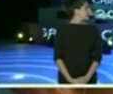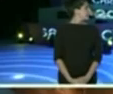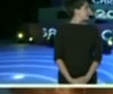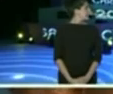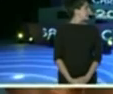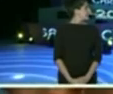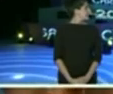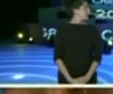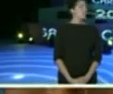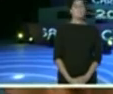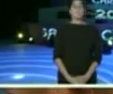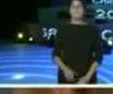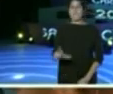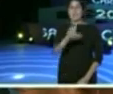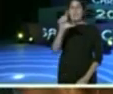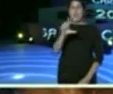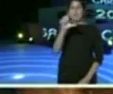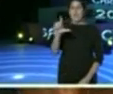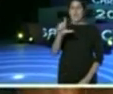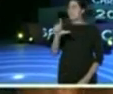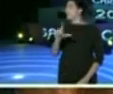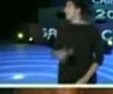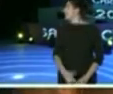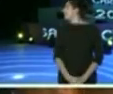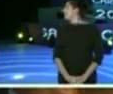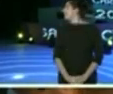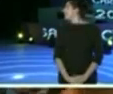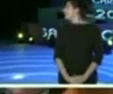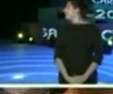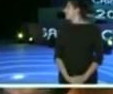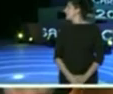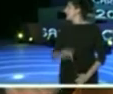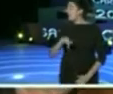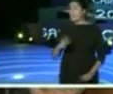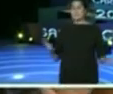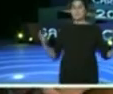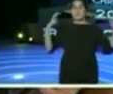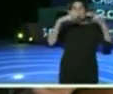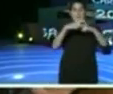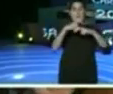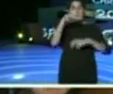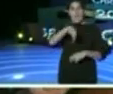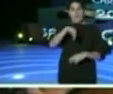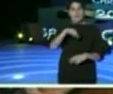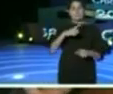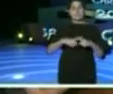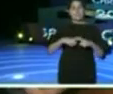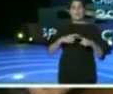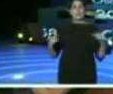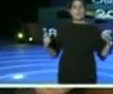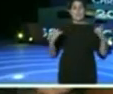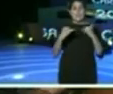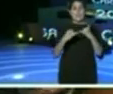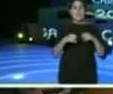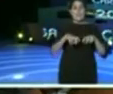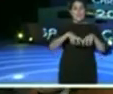Laura, adelante. Vale. Constituido en el Centro Internacional de Ferias y Congresos de Santa Cruz de Tenerife, el